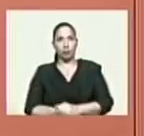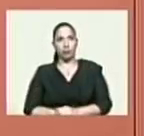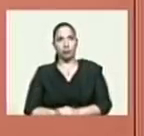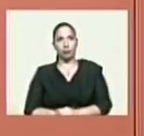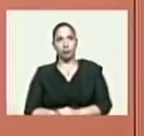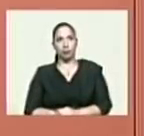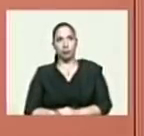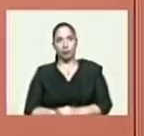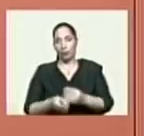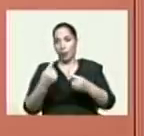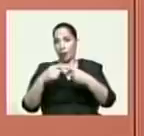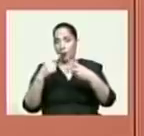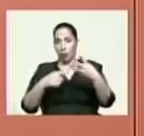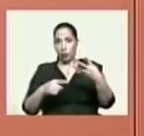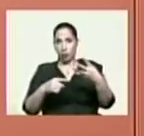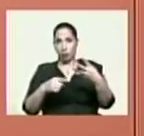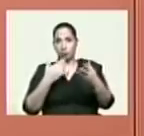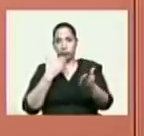Entre las cosas que le pidió